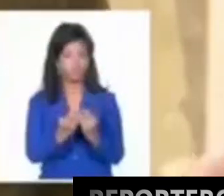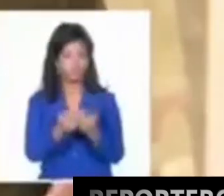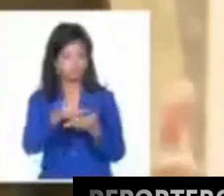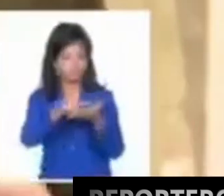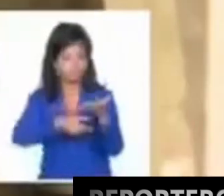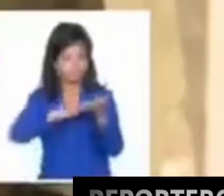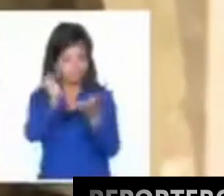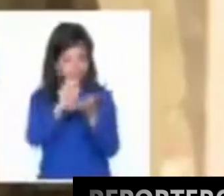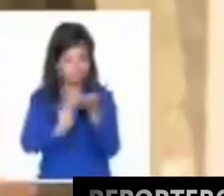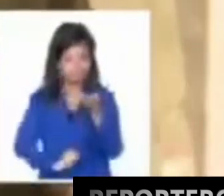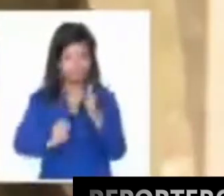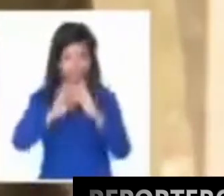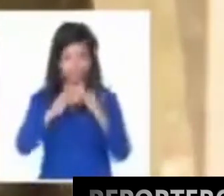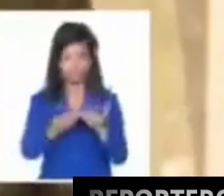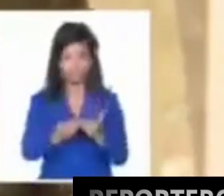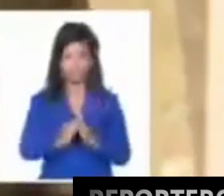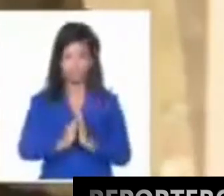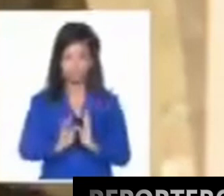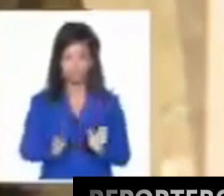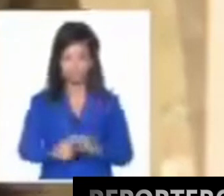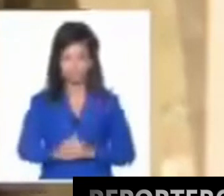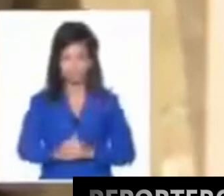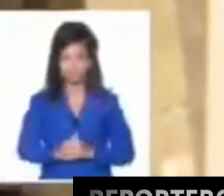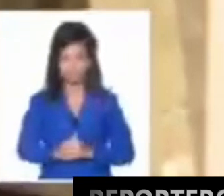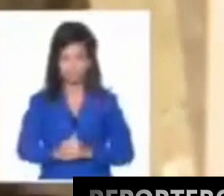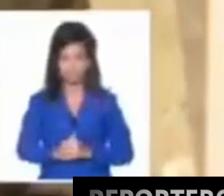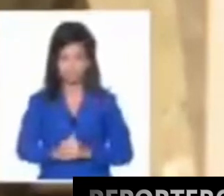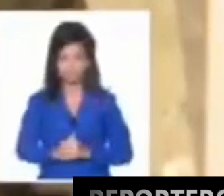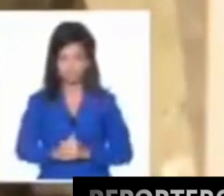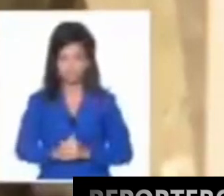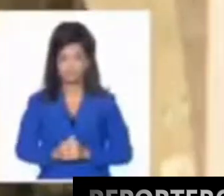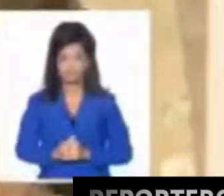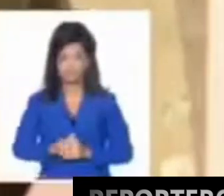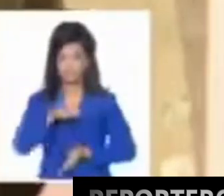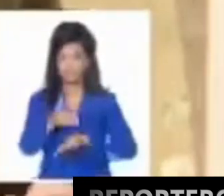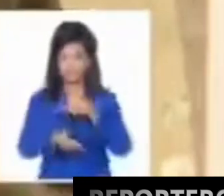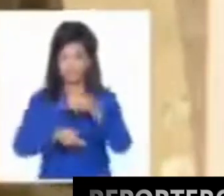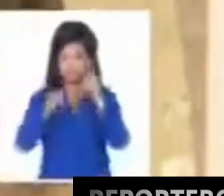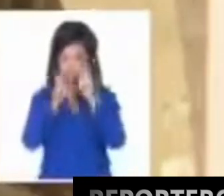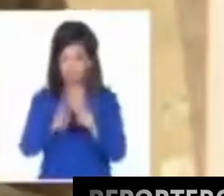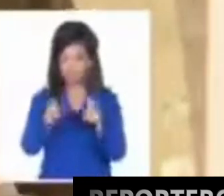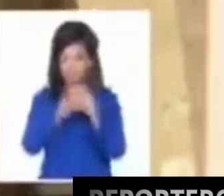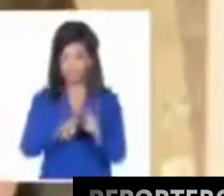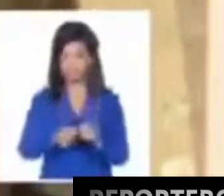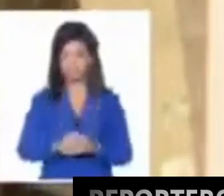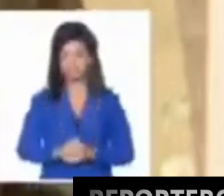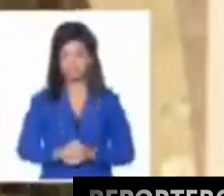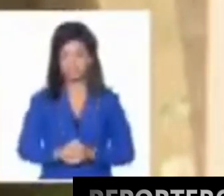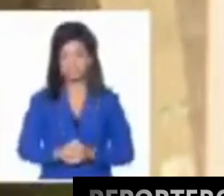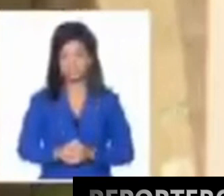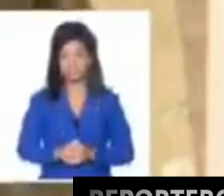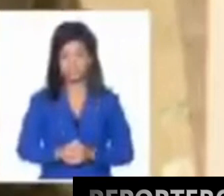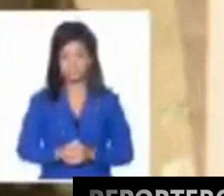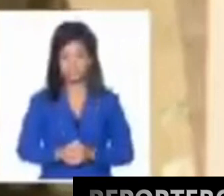que se han tomado de acuerdo a los requisitos que establece la ley durante el proceso investigativo, y los medios de comunicación que